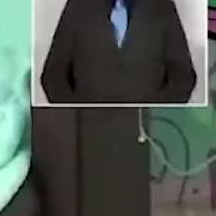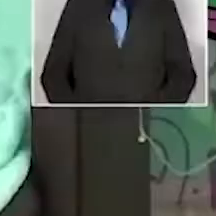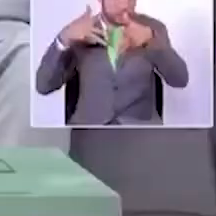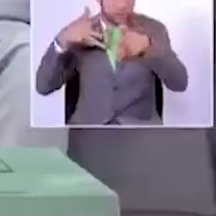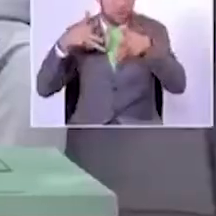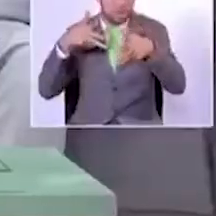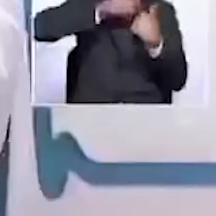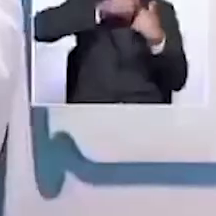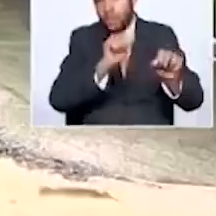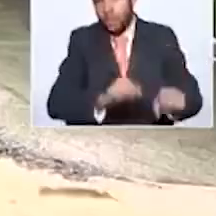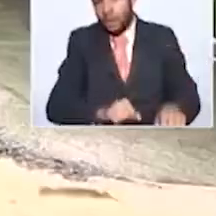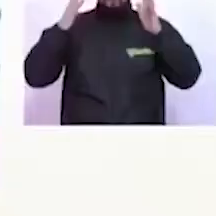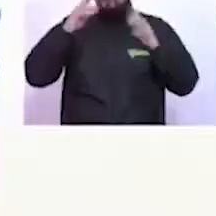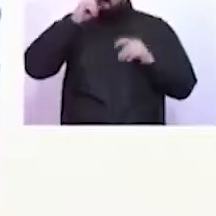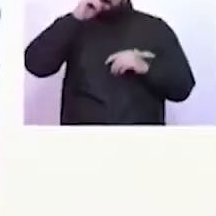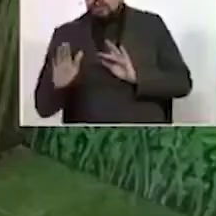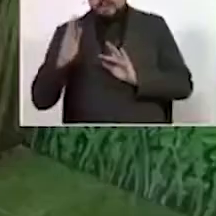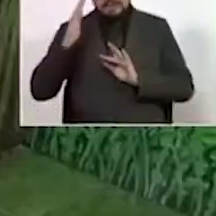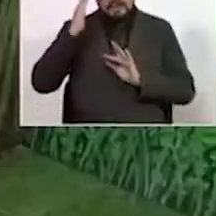saludable.